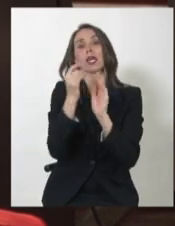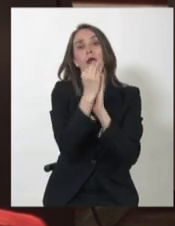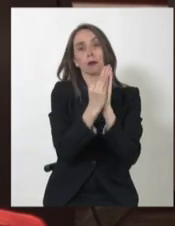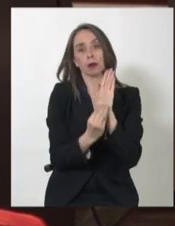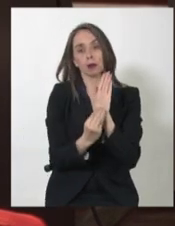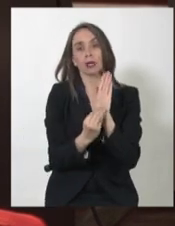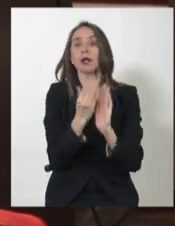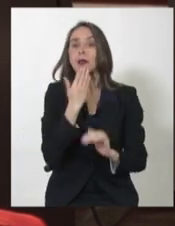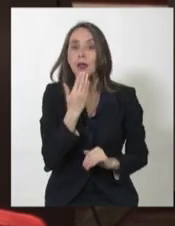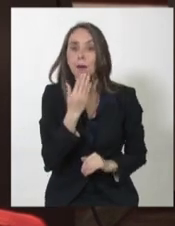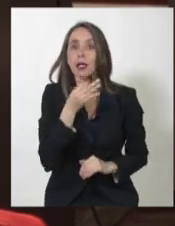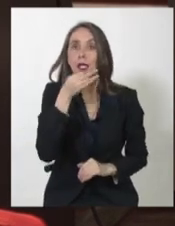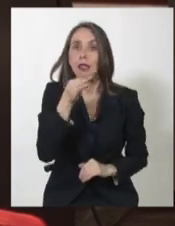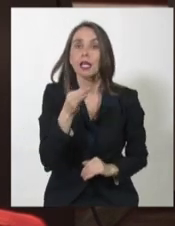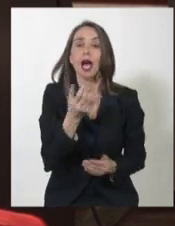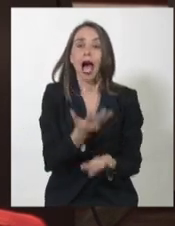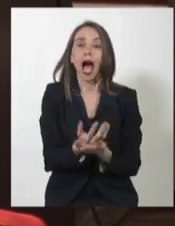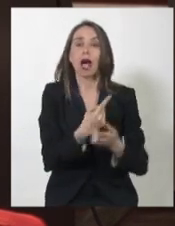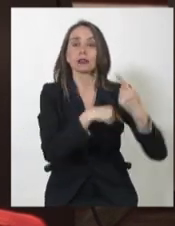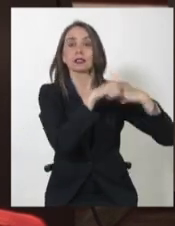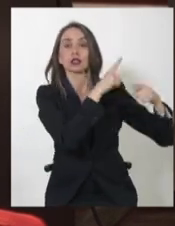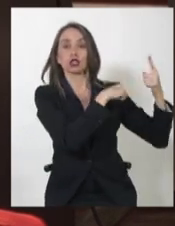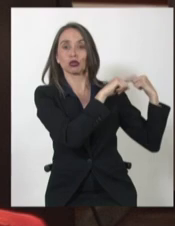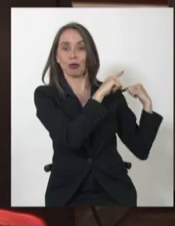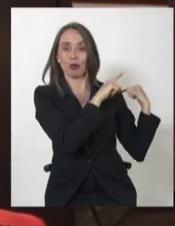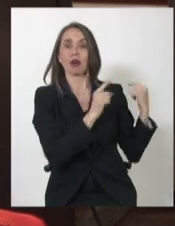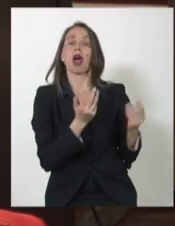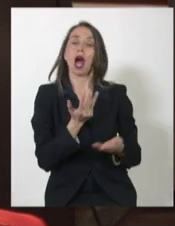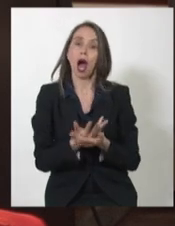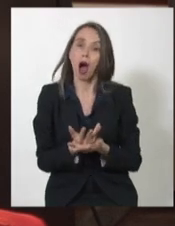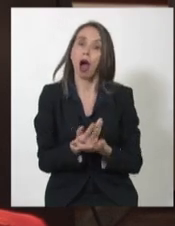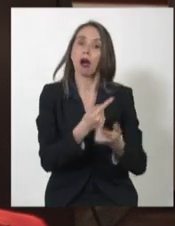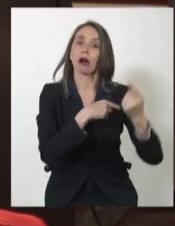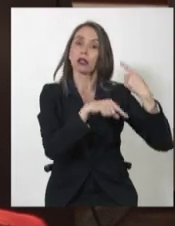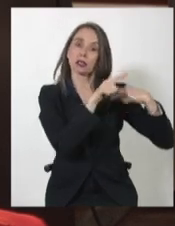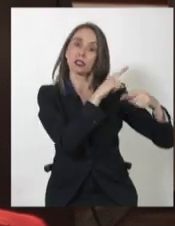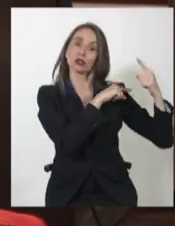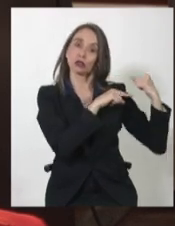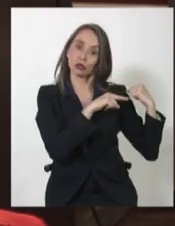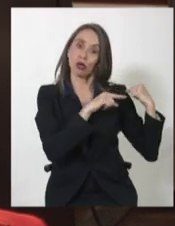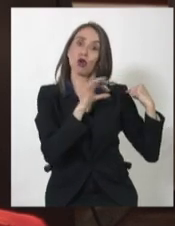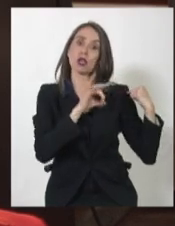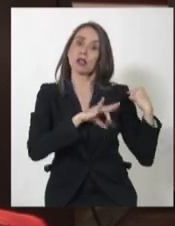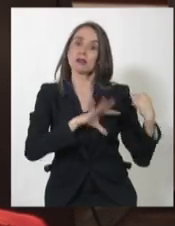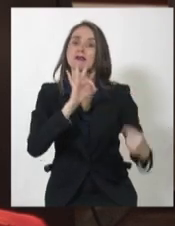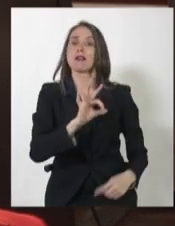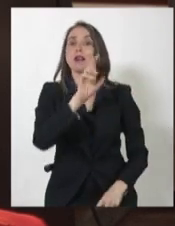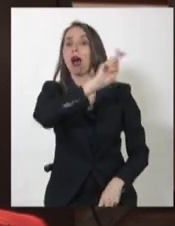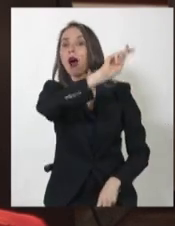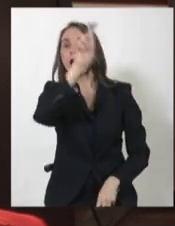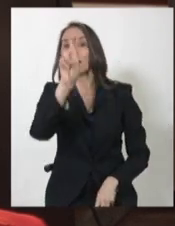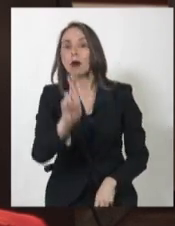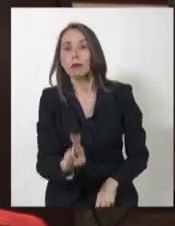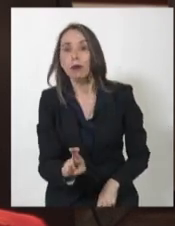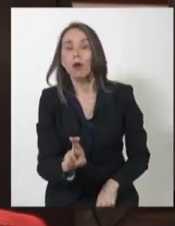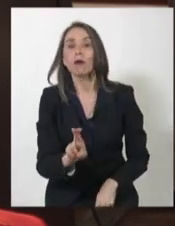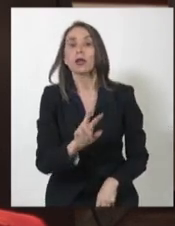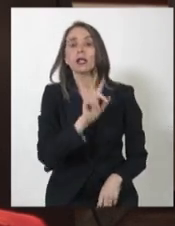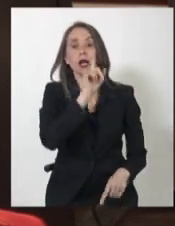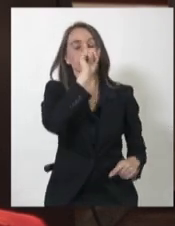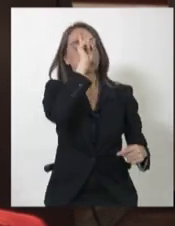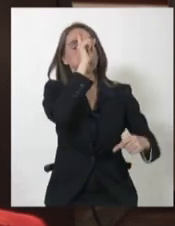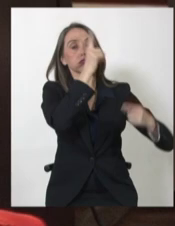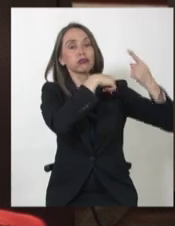Y también hay una cosa, tenemos una historia, ¿ah? Tenemos una historia, una historia republicana, una historia,